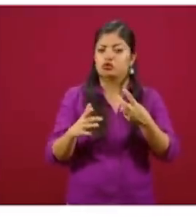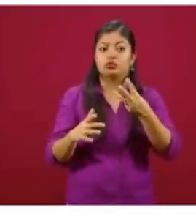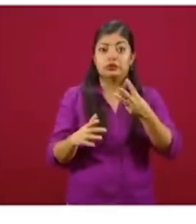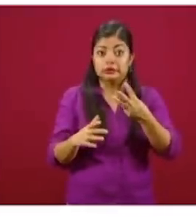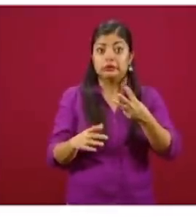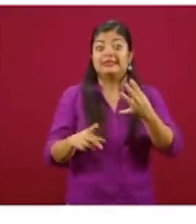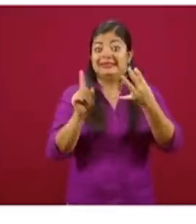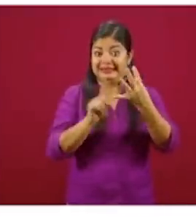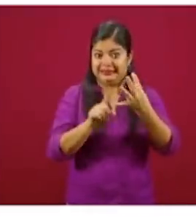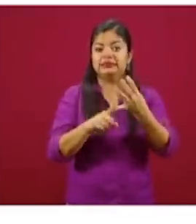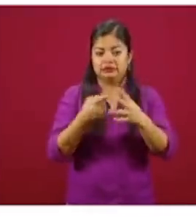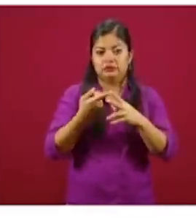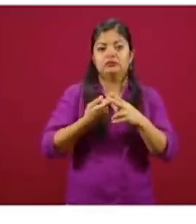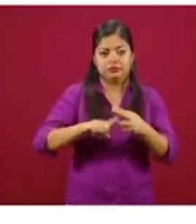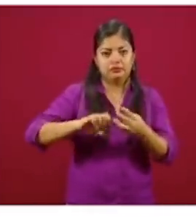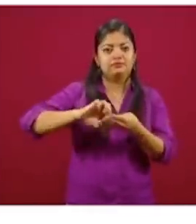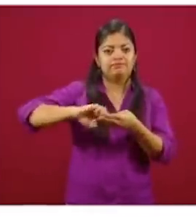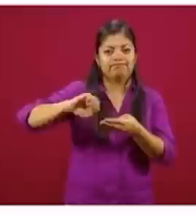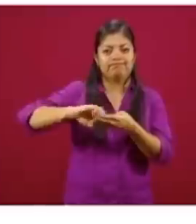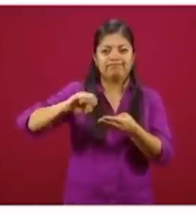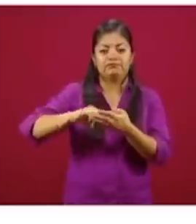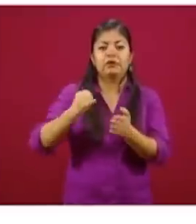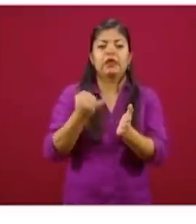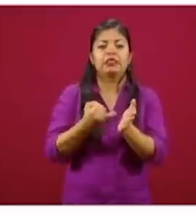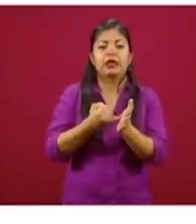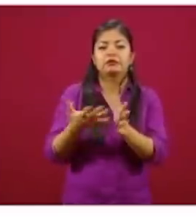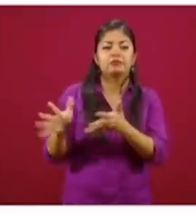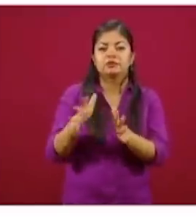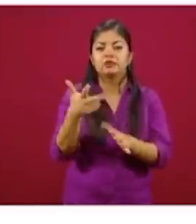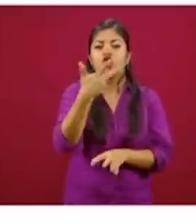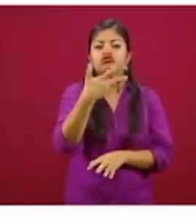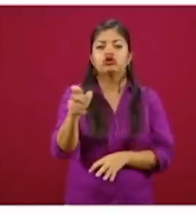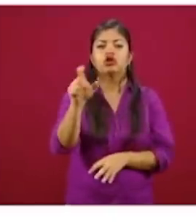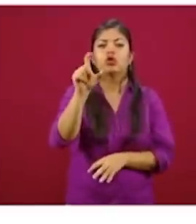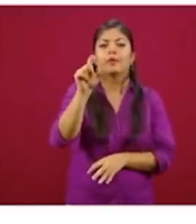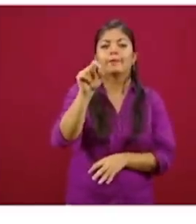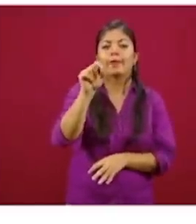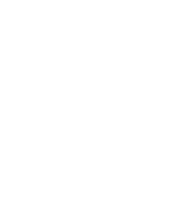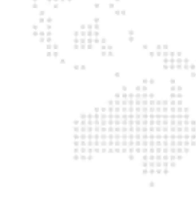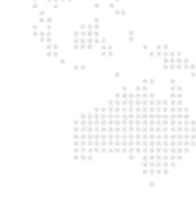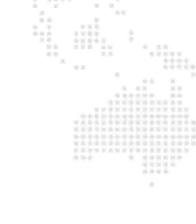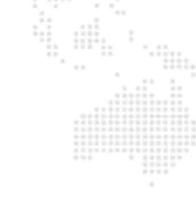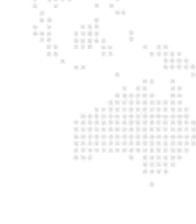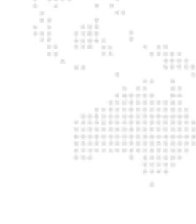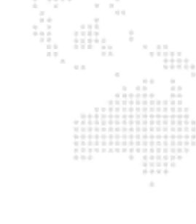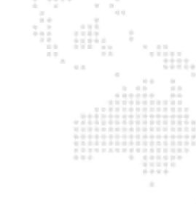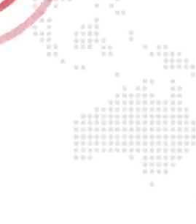tanto el capital como los intereses un promedio de 820 pesos mensuales